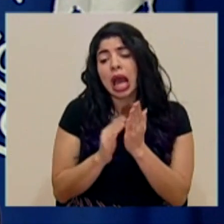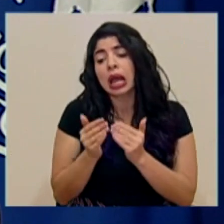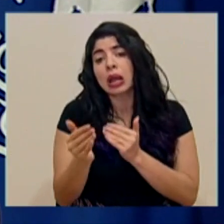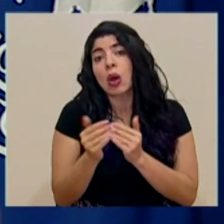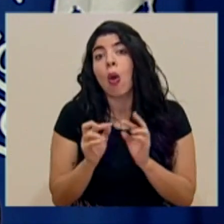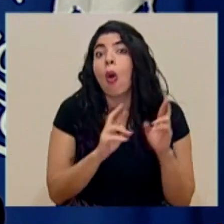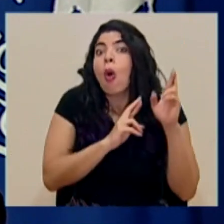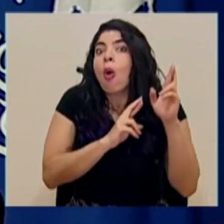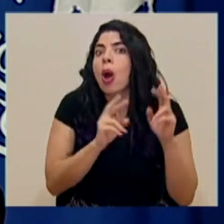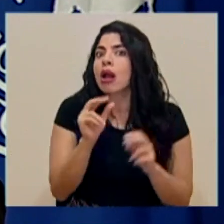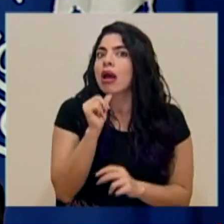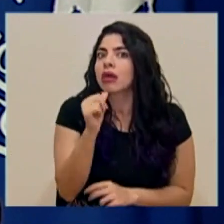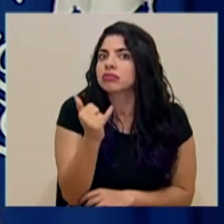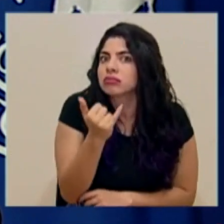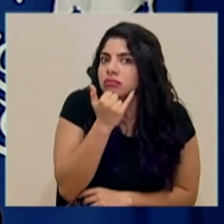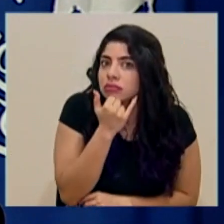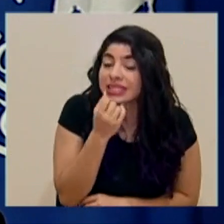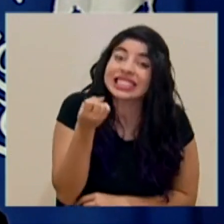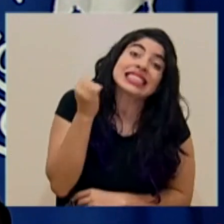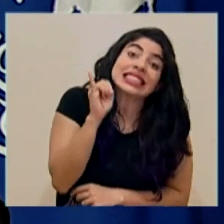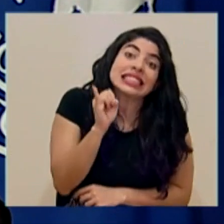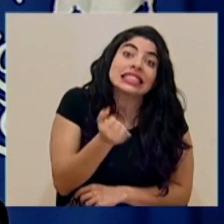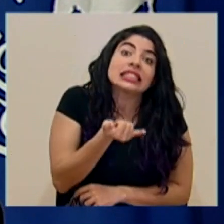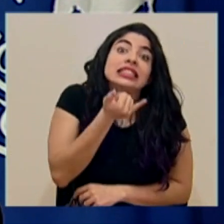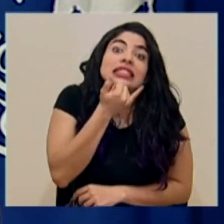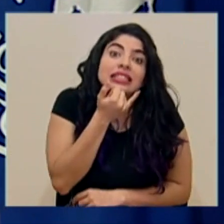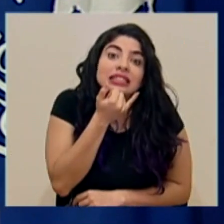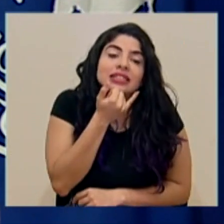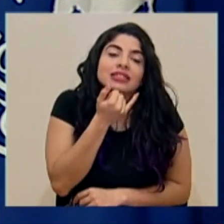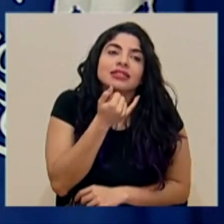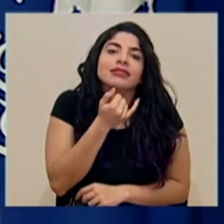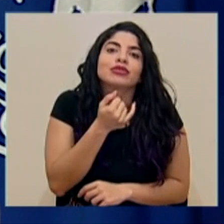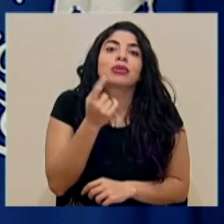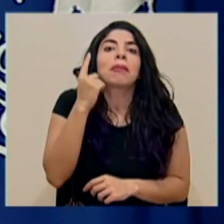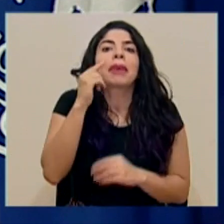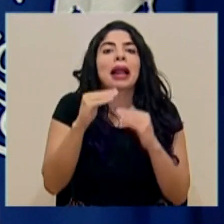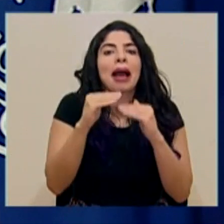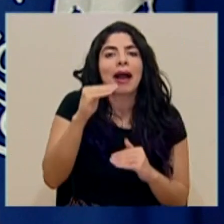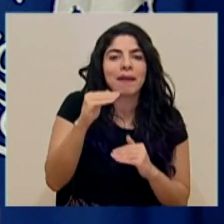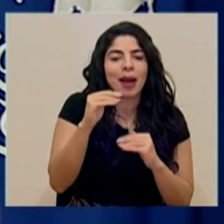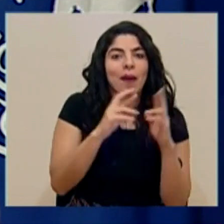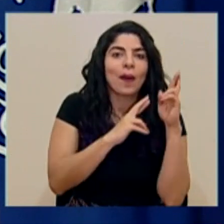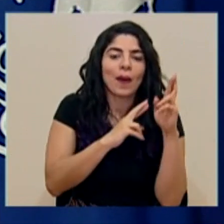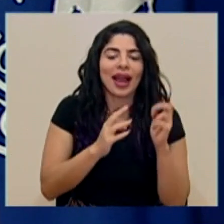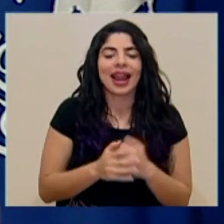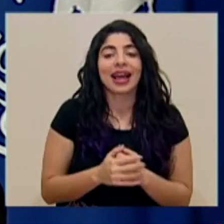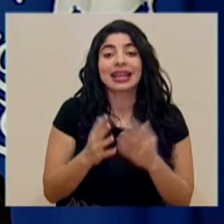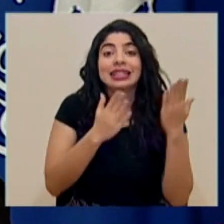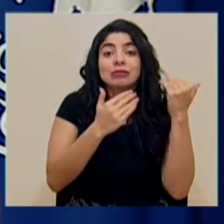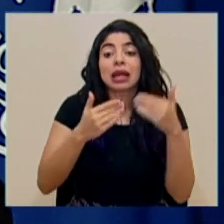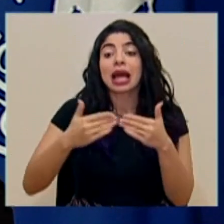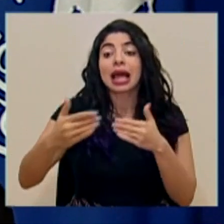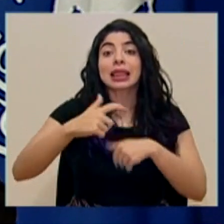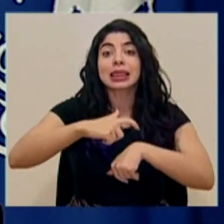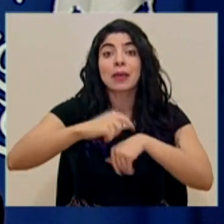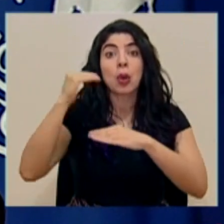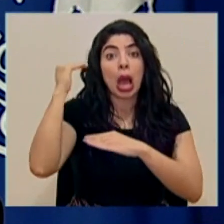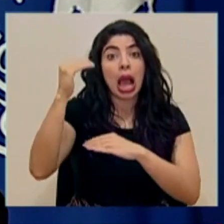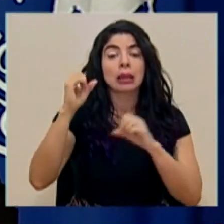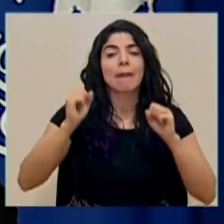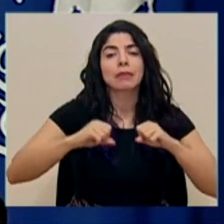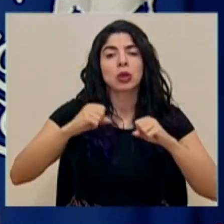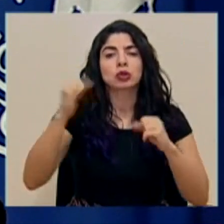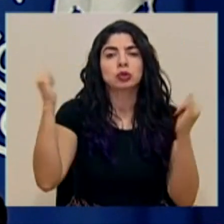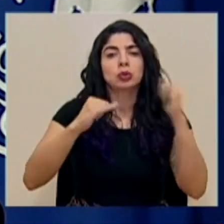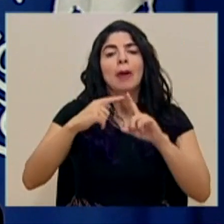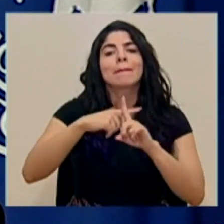no nos equivoquemos, y si nos equivocamos sea para abajo, es que en esa temporada alta podrían ingresar a Costa